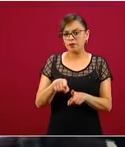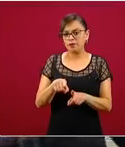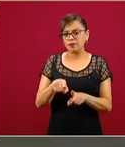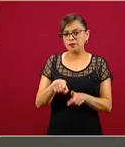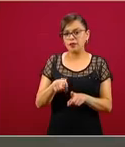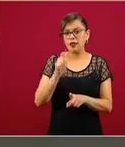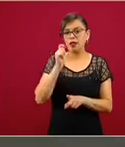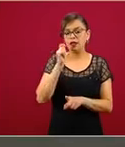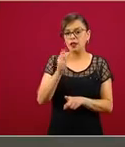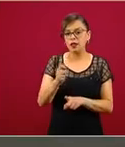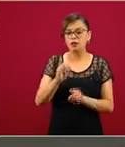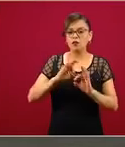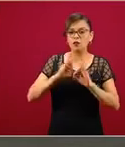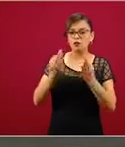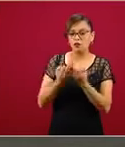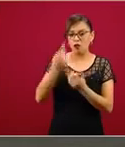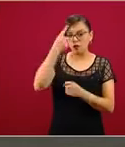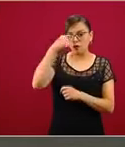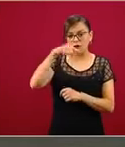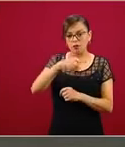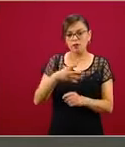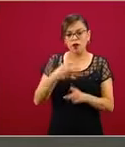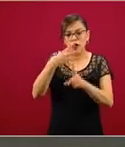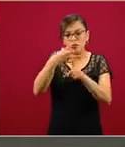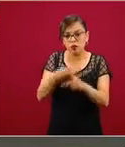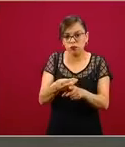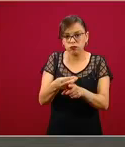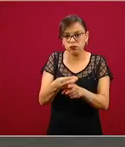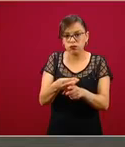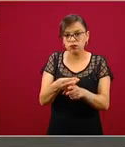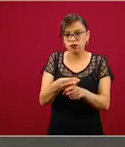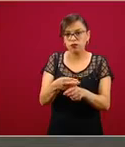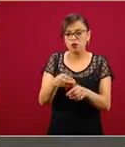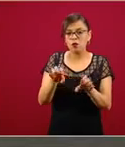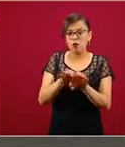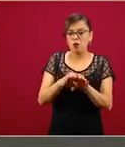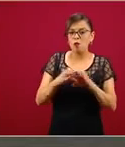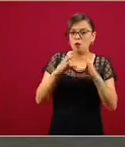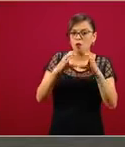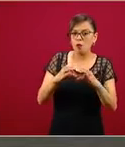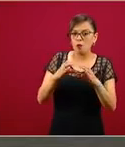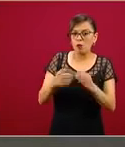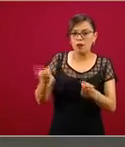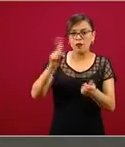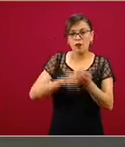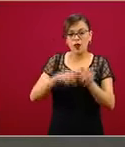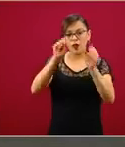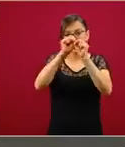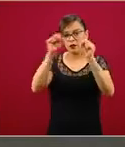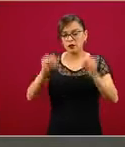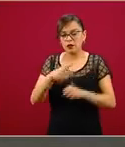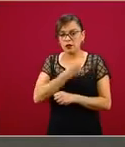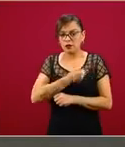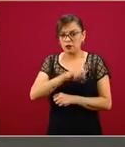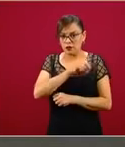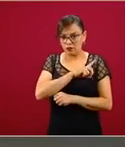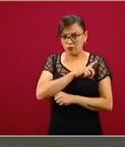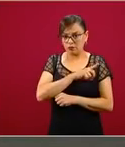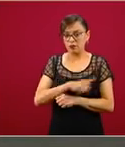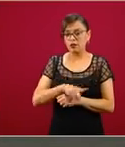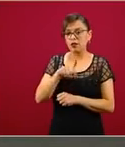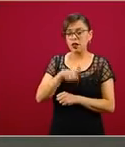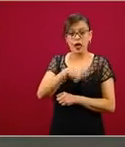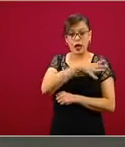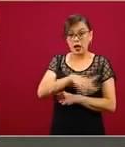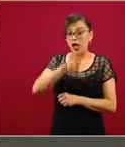capacidad resolutiva del sistema de salud local, no el sistema en general. Y esto es también, dicho sea de paso, por lo que